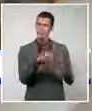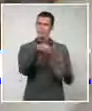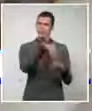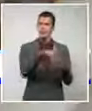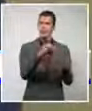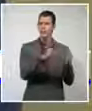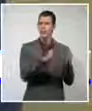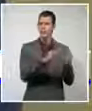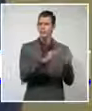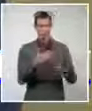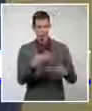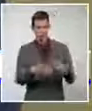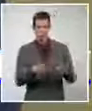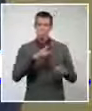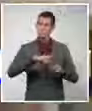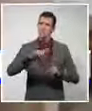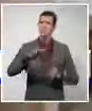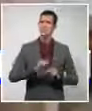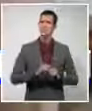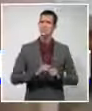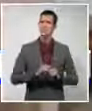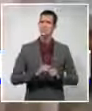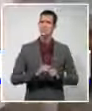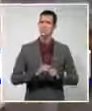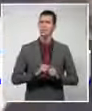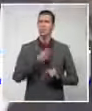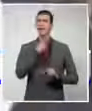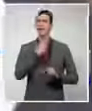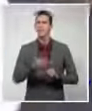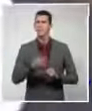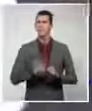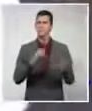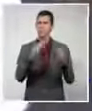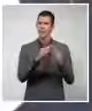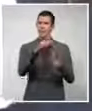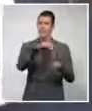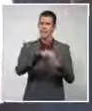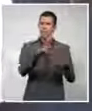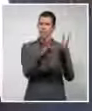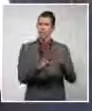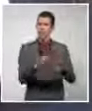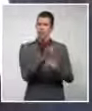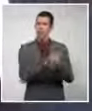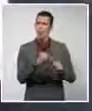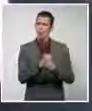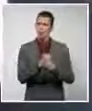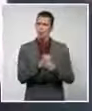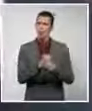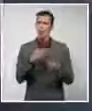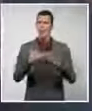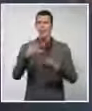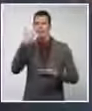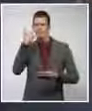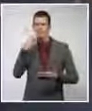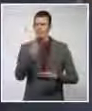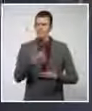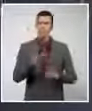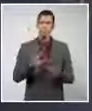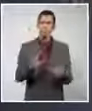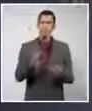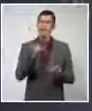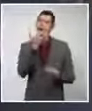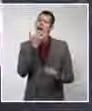los hogares, los usuarios reportaron tarificaciones inadecuadas en el consumo. Sobre esto, directivos de Etexa aseguran no hubo afectaciones